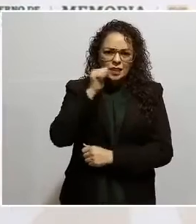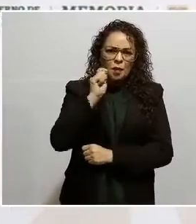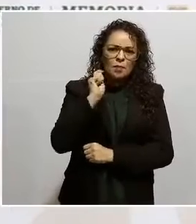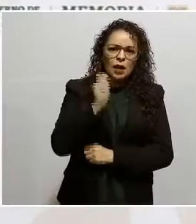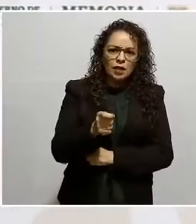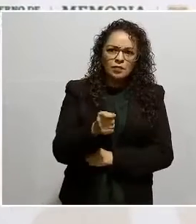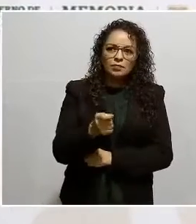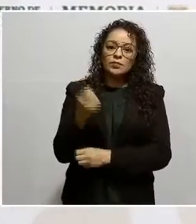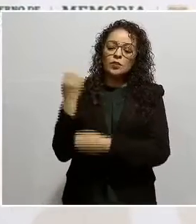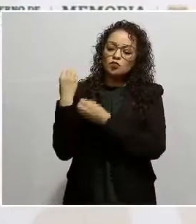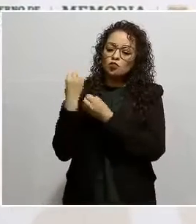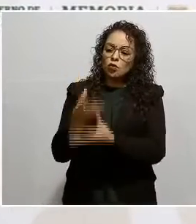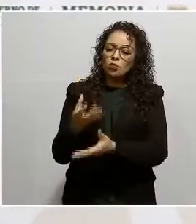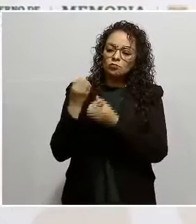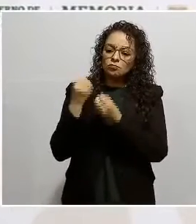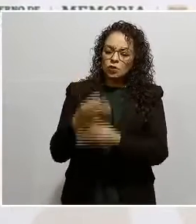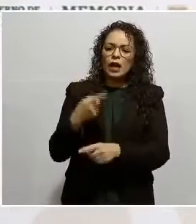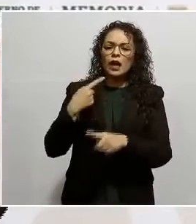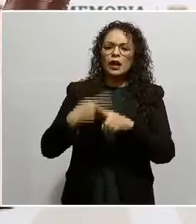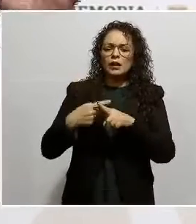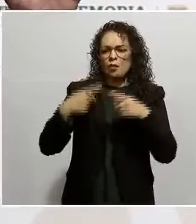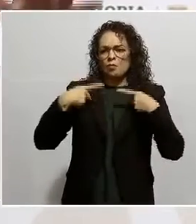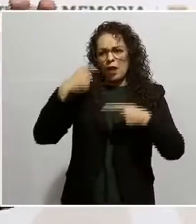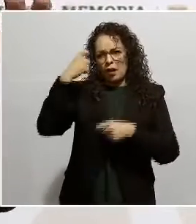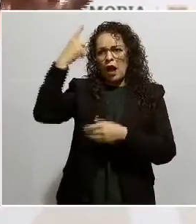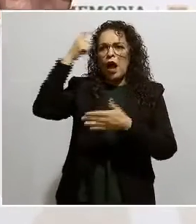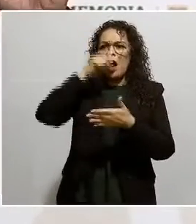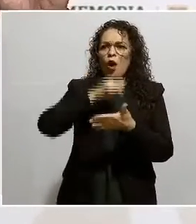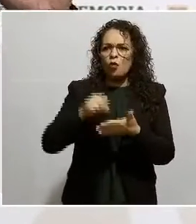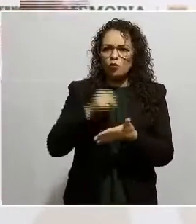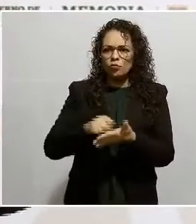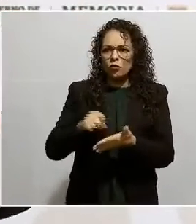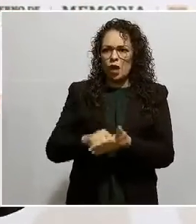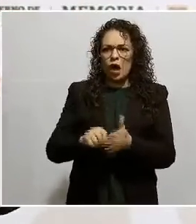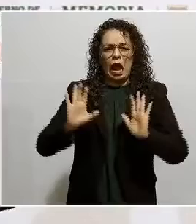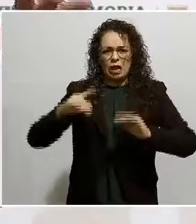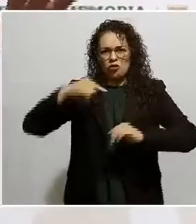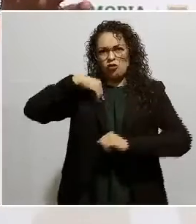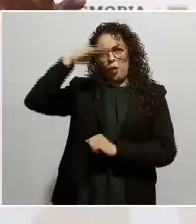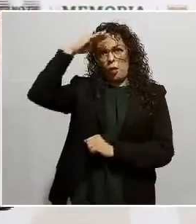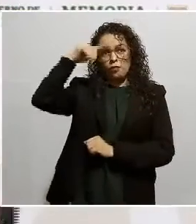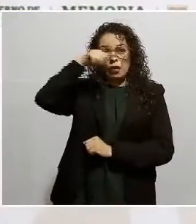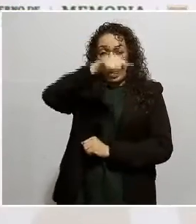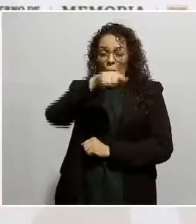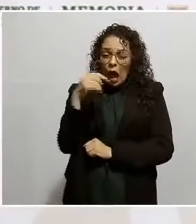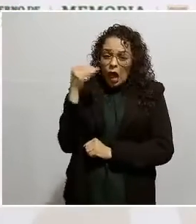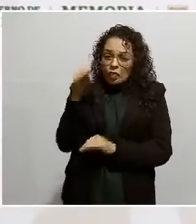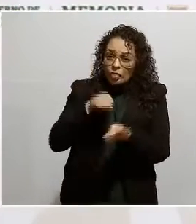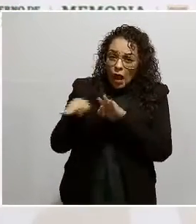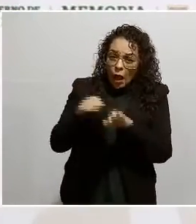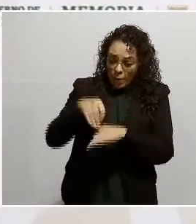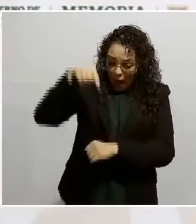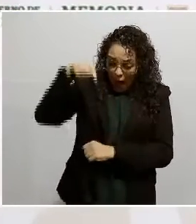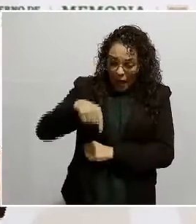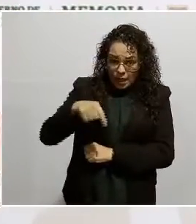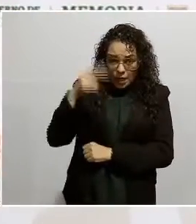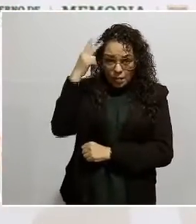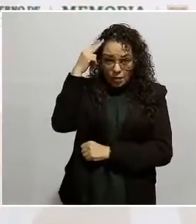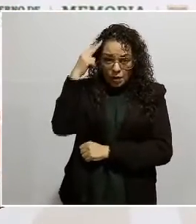obsequio de sus autores. No dudo que precisamente durante el tiempo que trabajó aquí, en el Palacio de Bellas